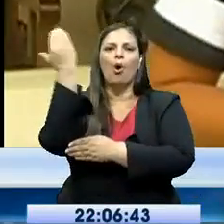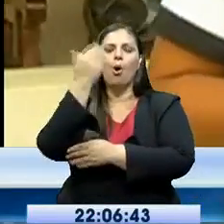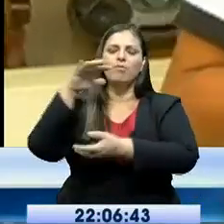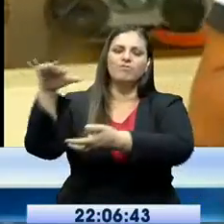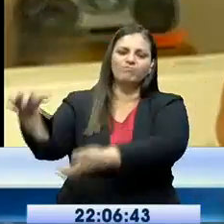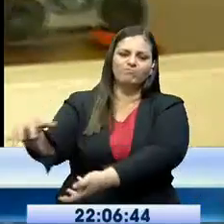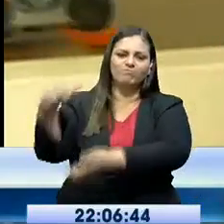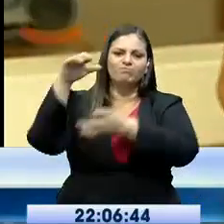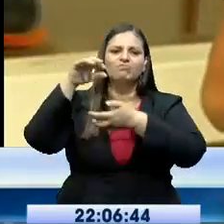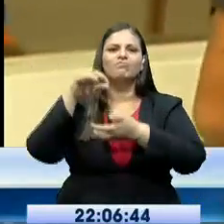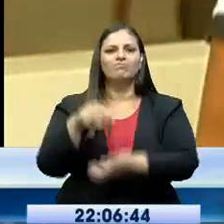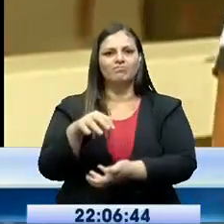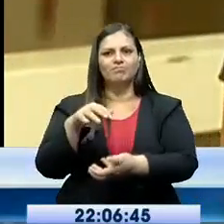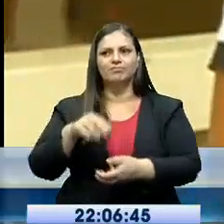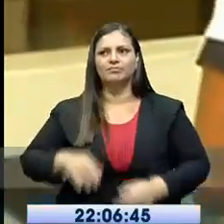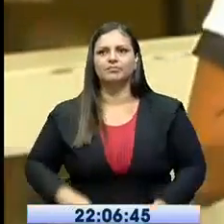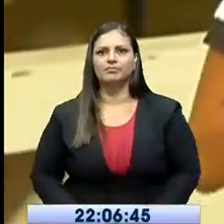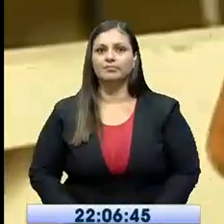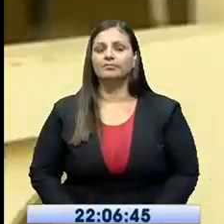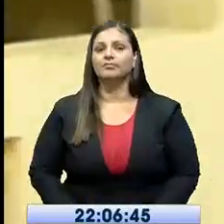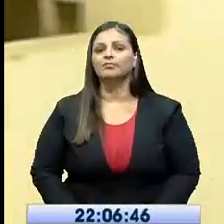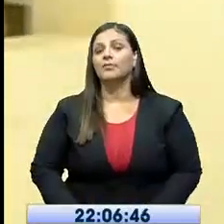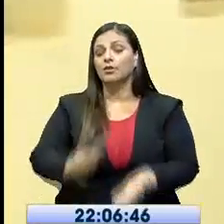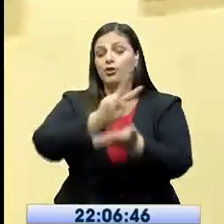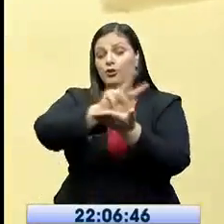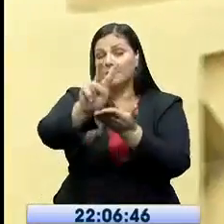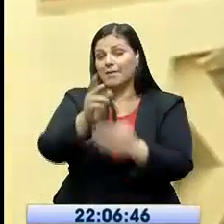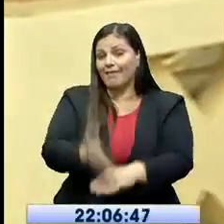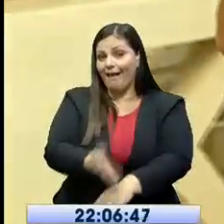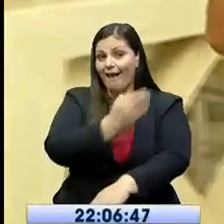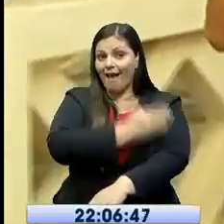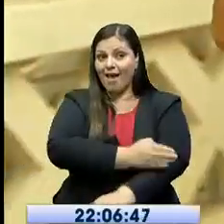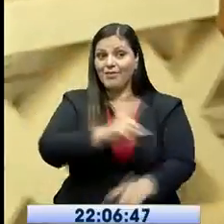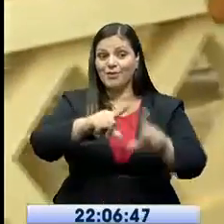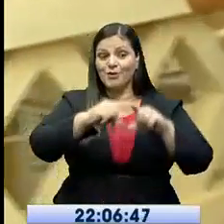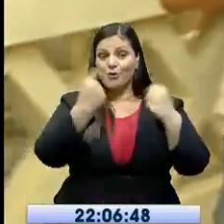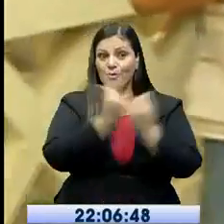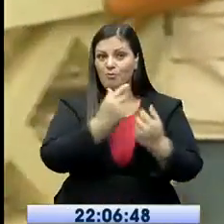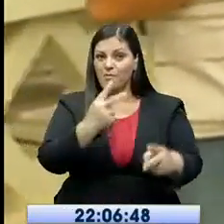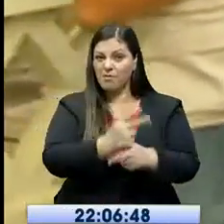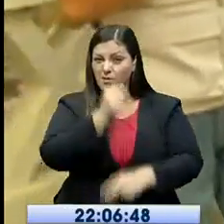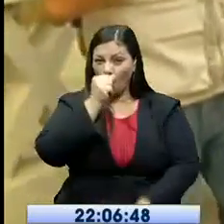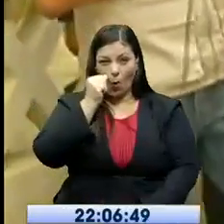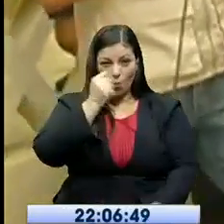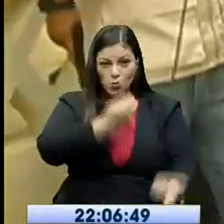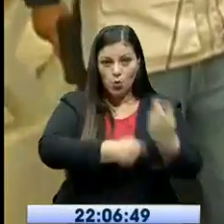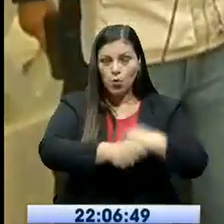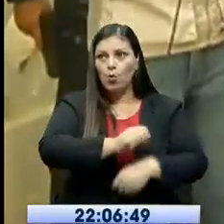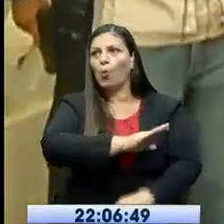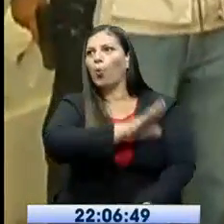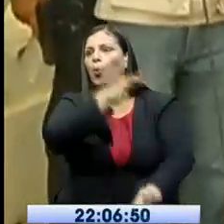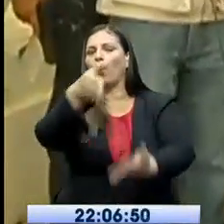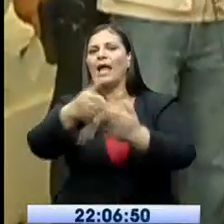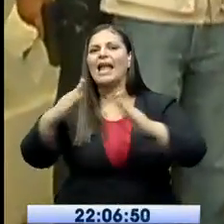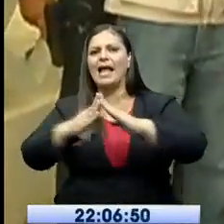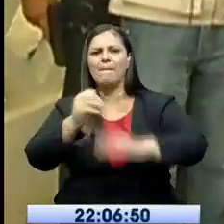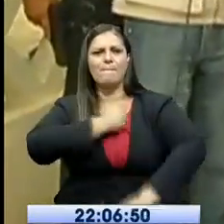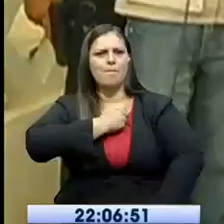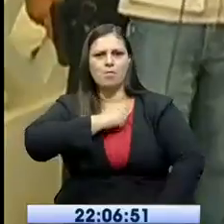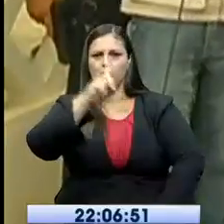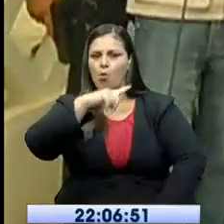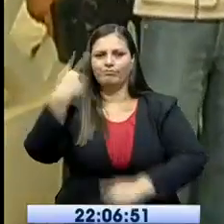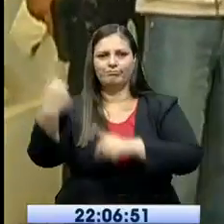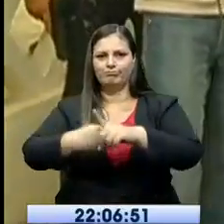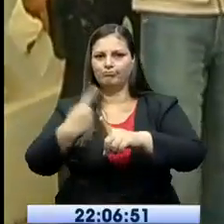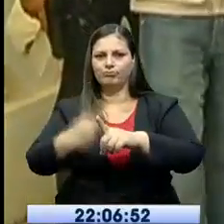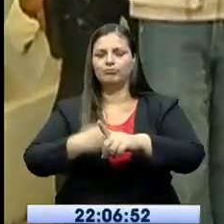días la organización alquiló esta residencia en el sector de La Victoria. La madrugada de este sábado llegaron con la camioneta y el